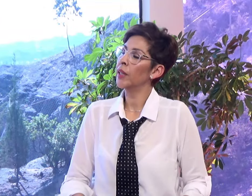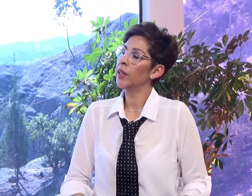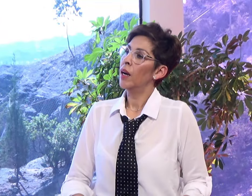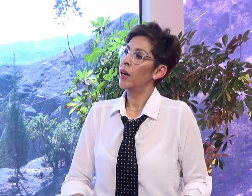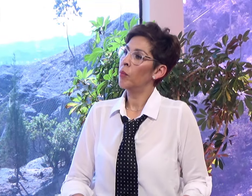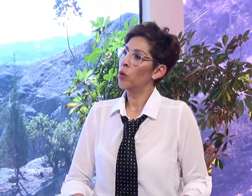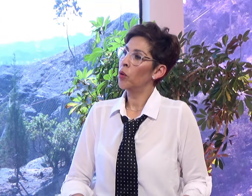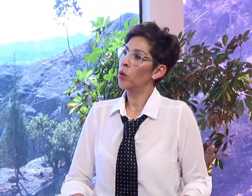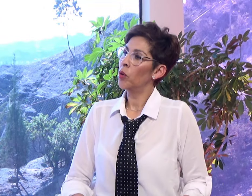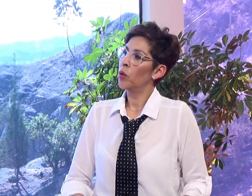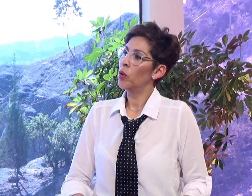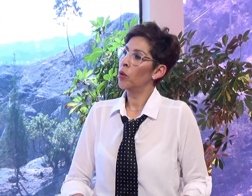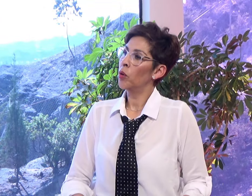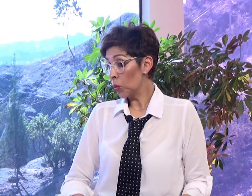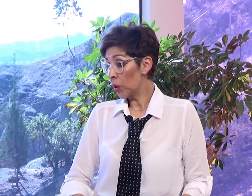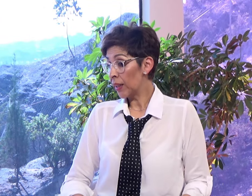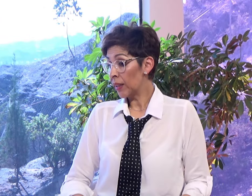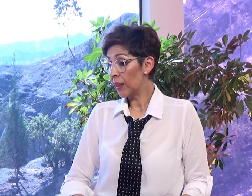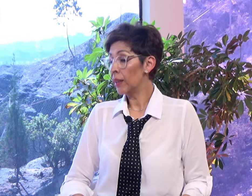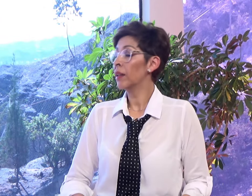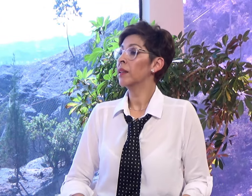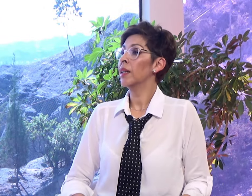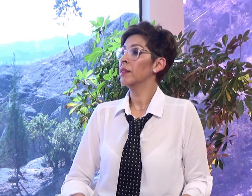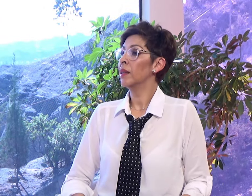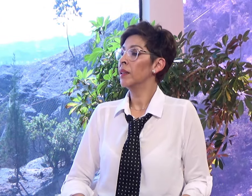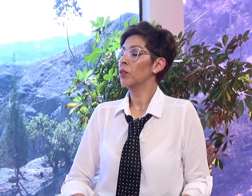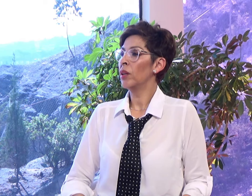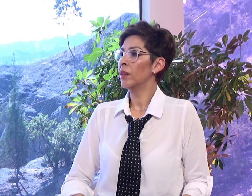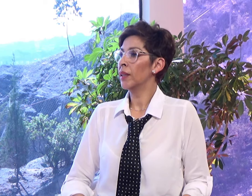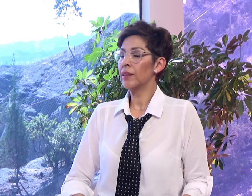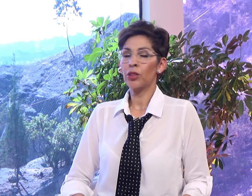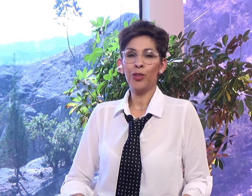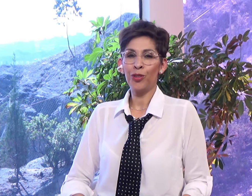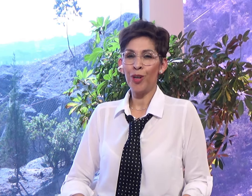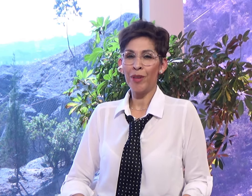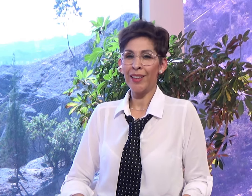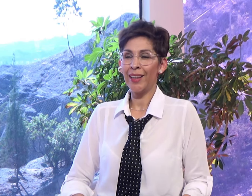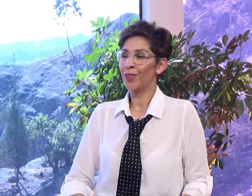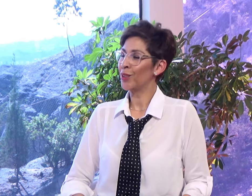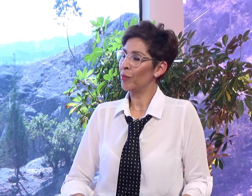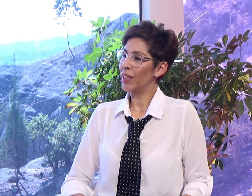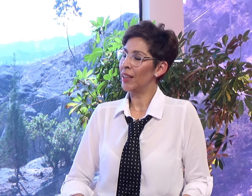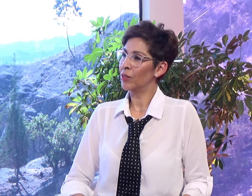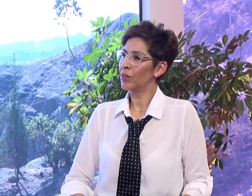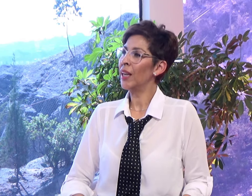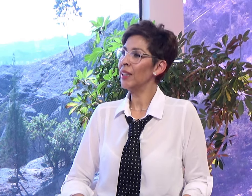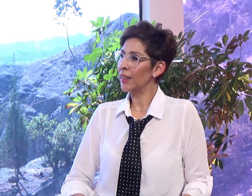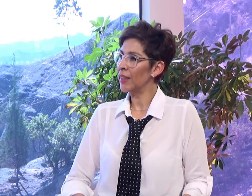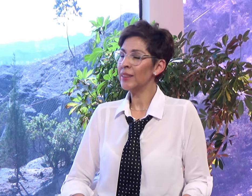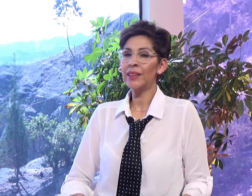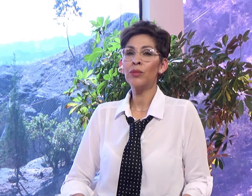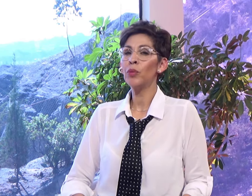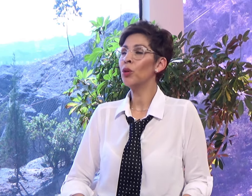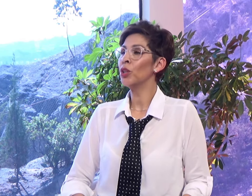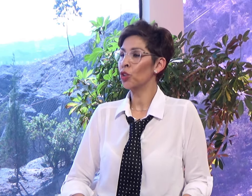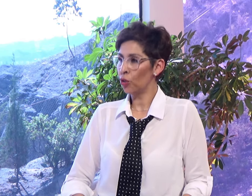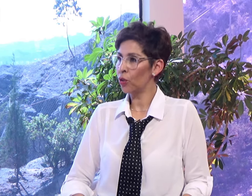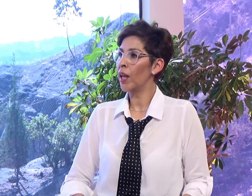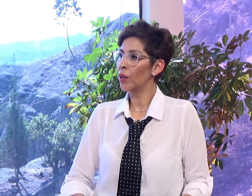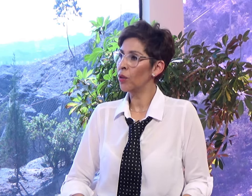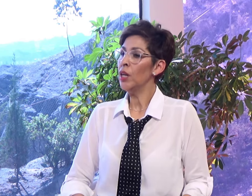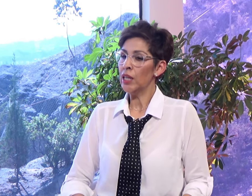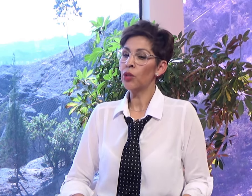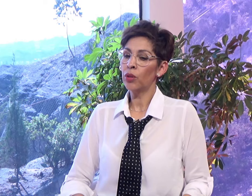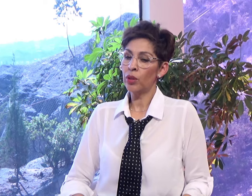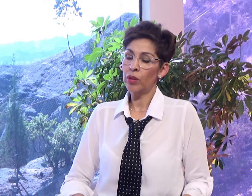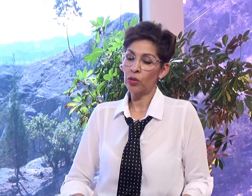refiere a Bolivia. Sin duda que detrás del litio hay intereses no solamente norteamericanos. Hay intereses un poco de todo